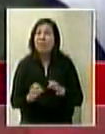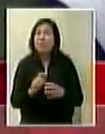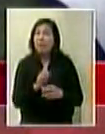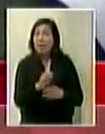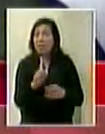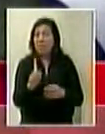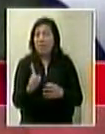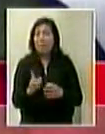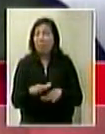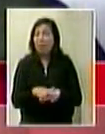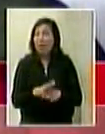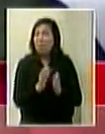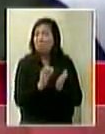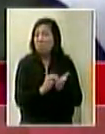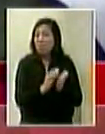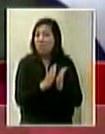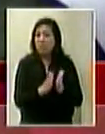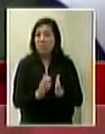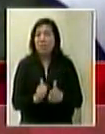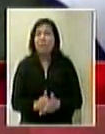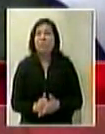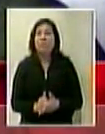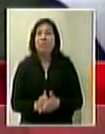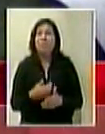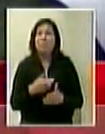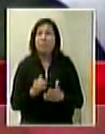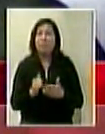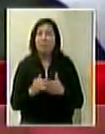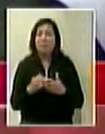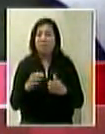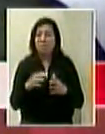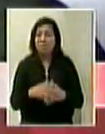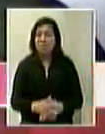está un trato adecuado y serio de la problemática penitenciaria. Gracias, señor.